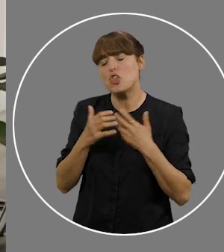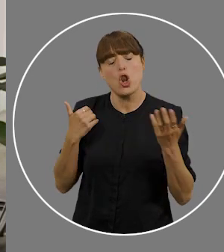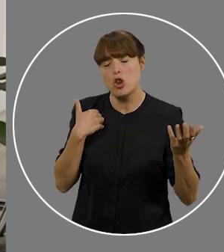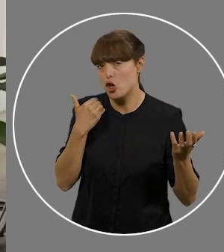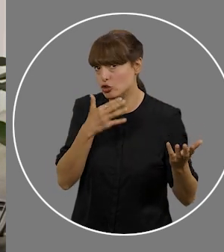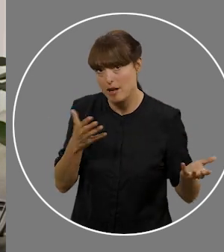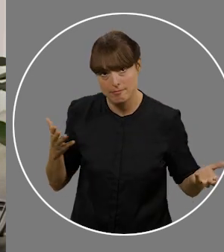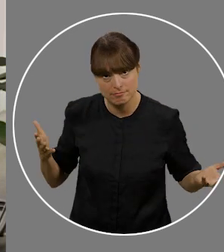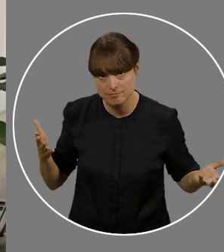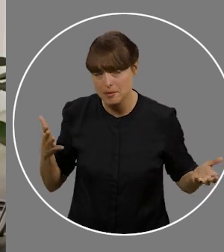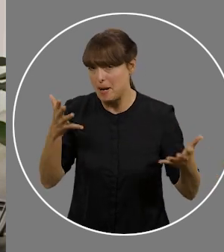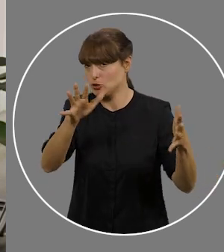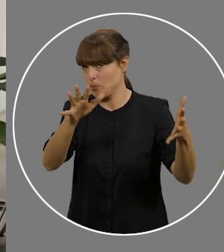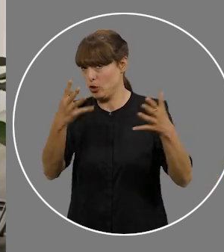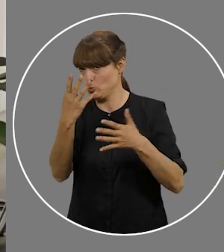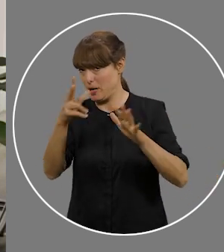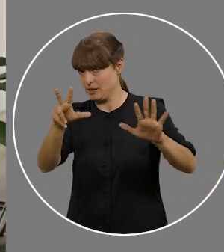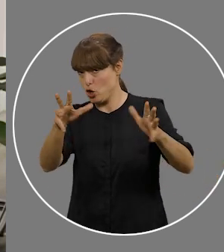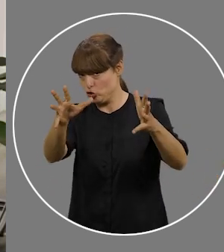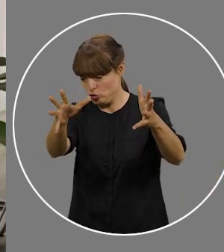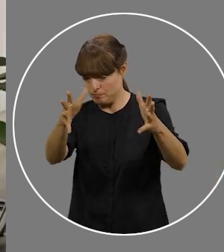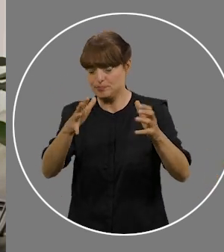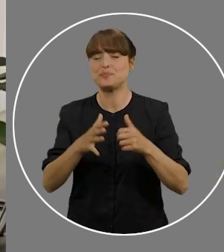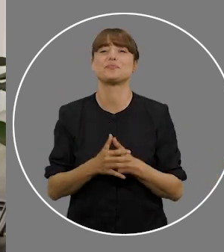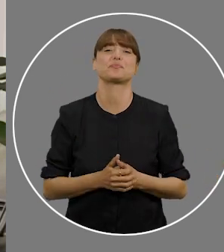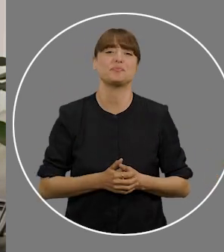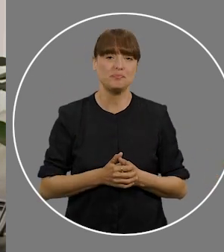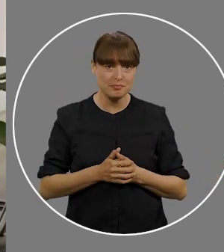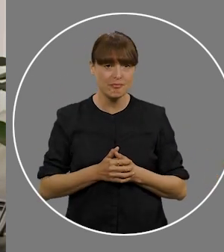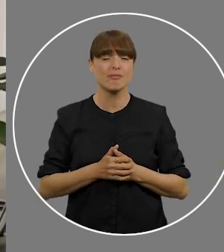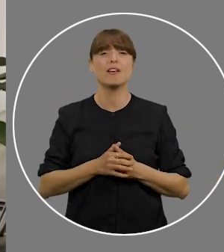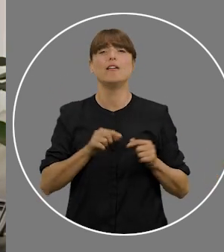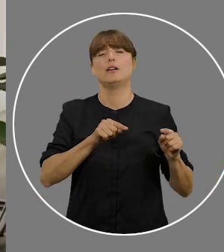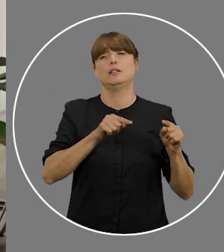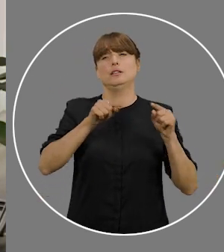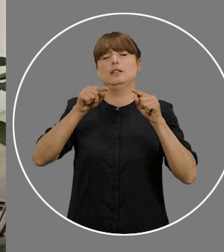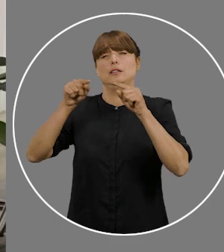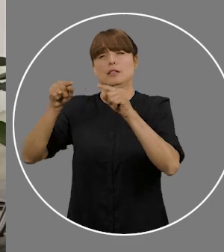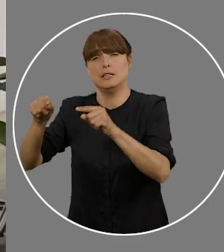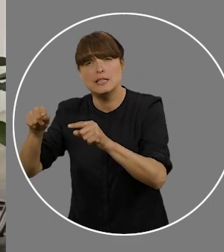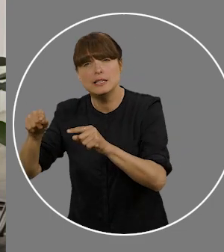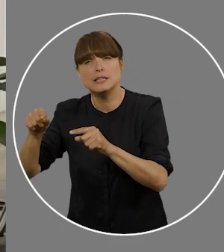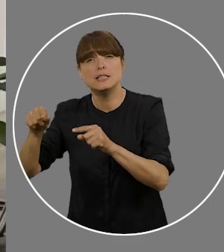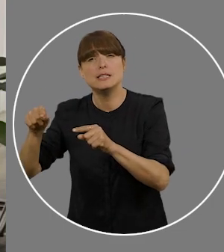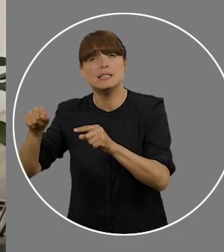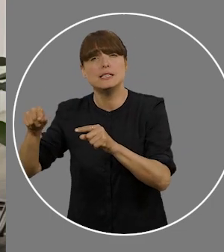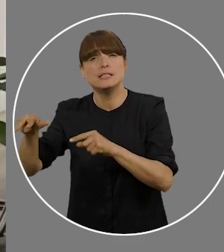¿48? Más o menos. Más o menos. A partir de ahí me fui a San Feliu. No.